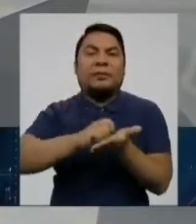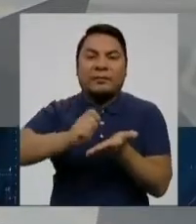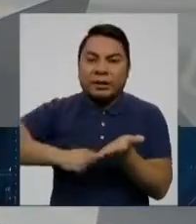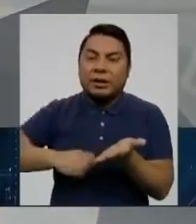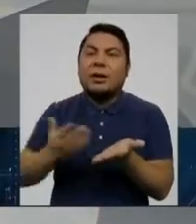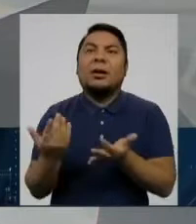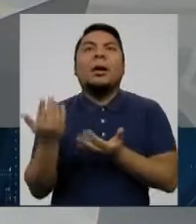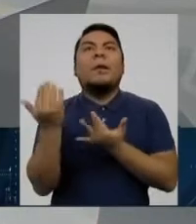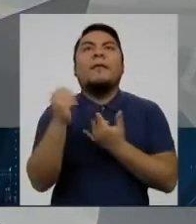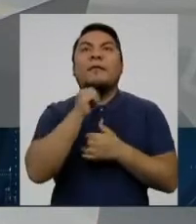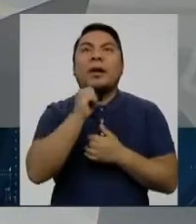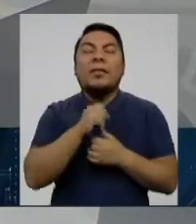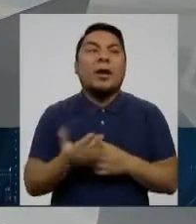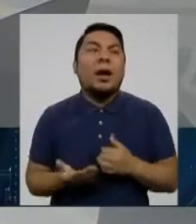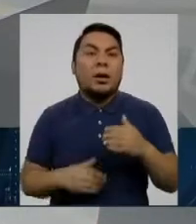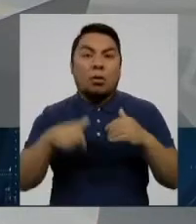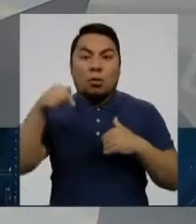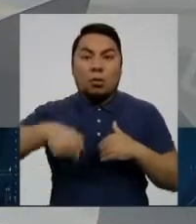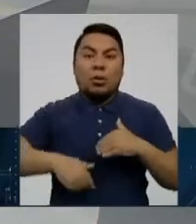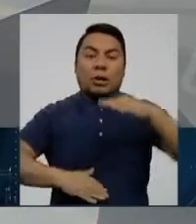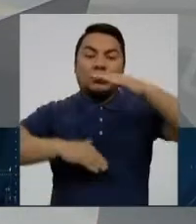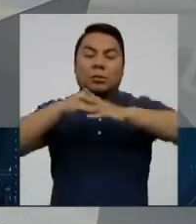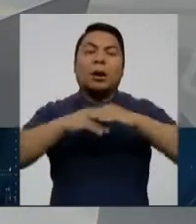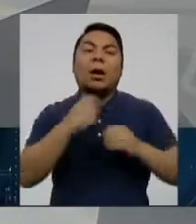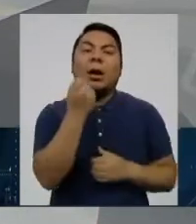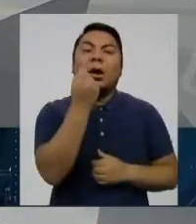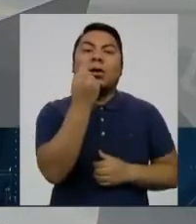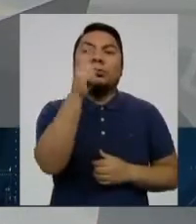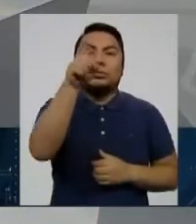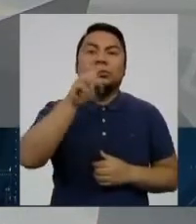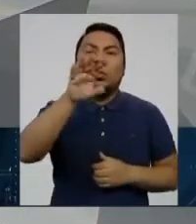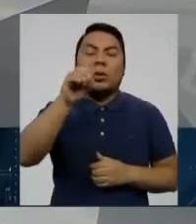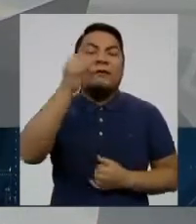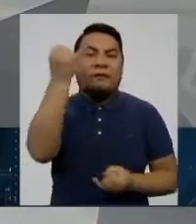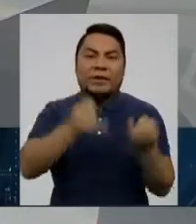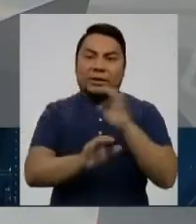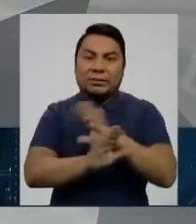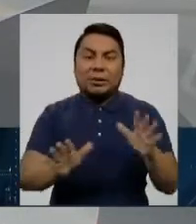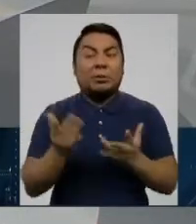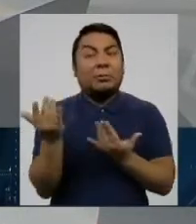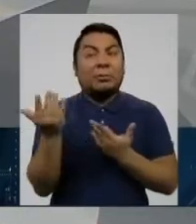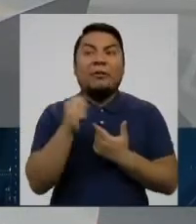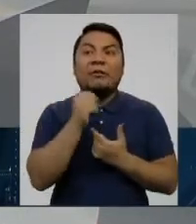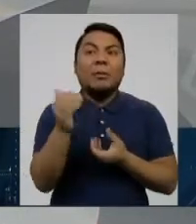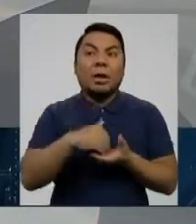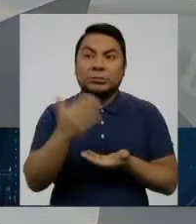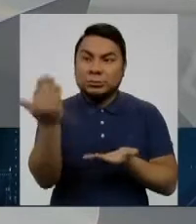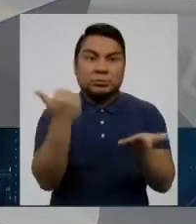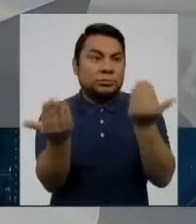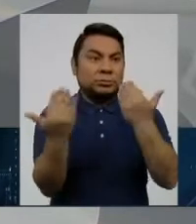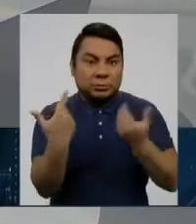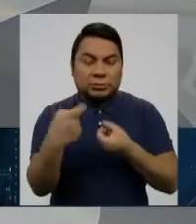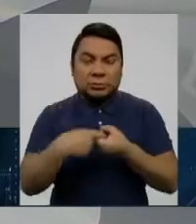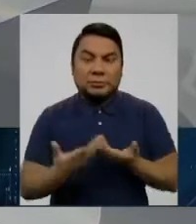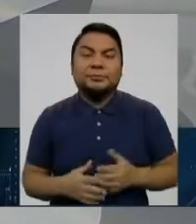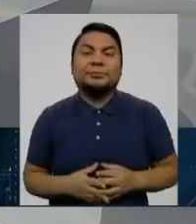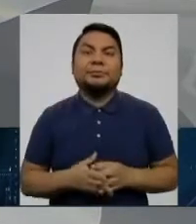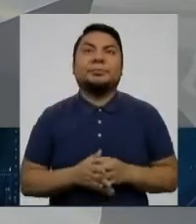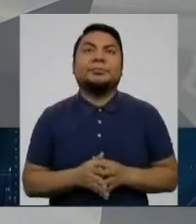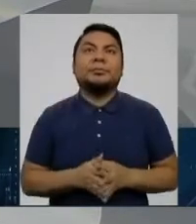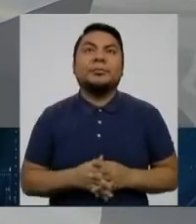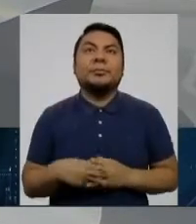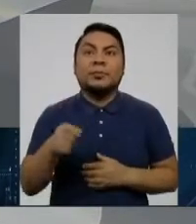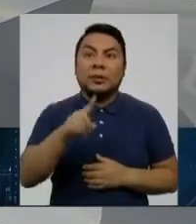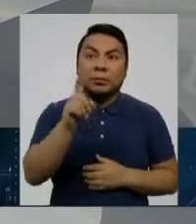considerando que faltan algunas horas, van a continuar llegando algunos otros aspirantes a la sesión municipal. Ustedes en estudio, si no hay